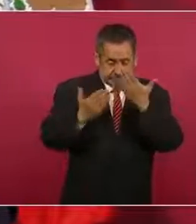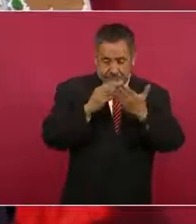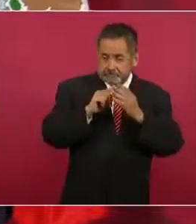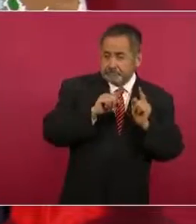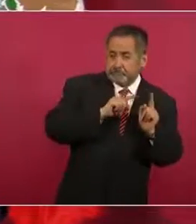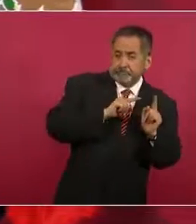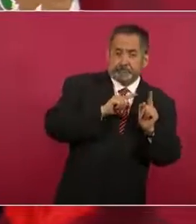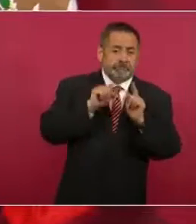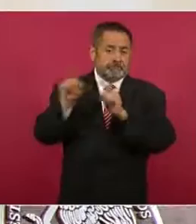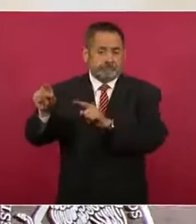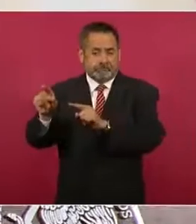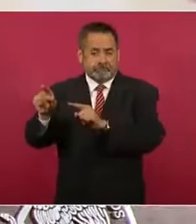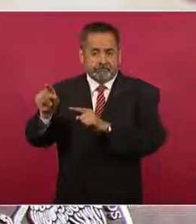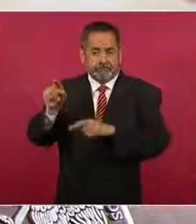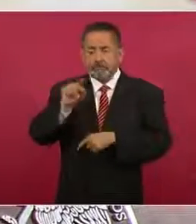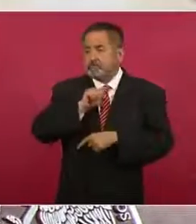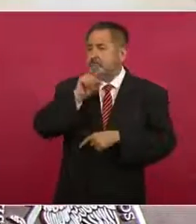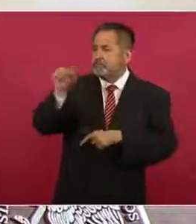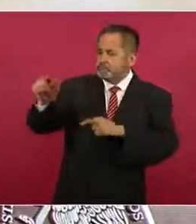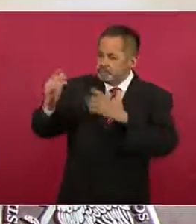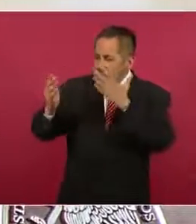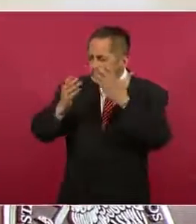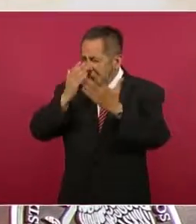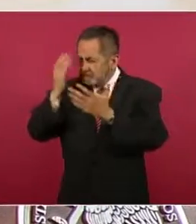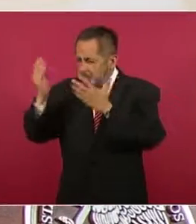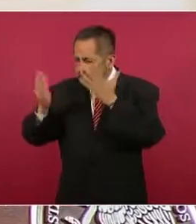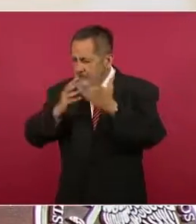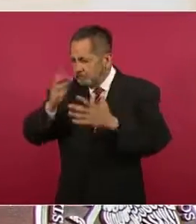médicos generales como especialistas